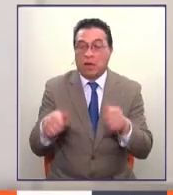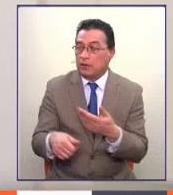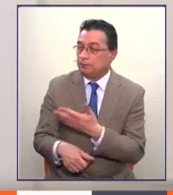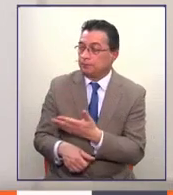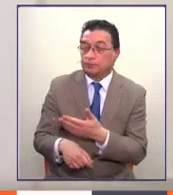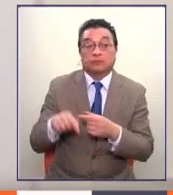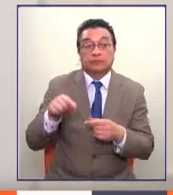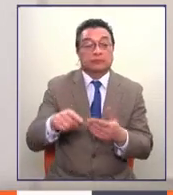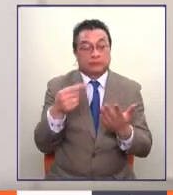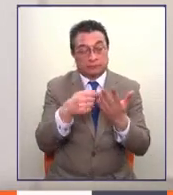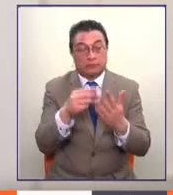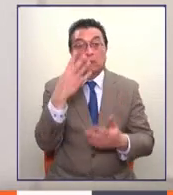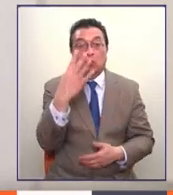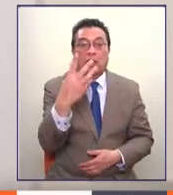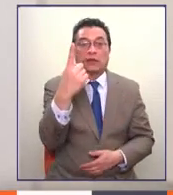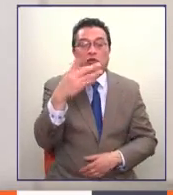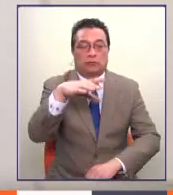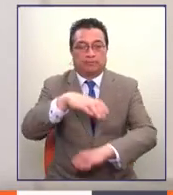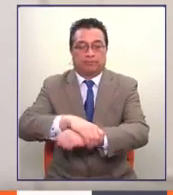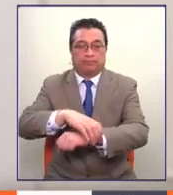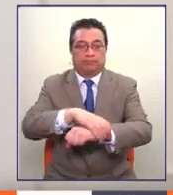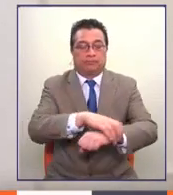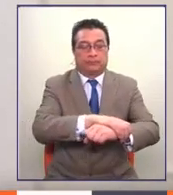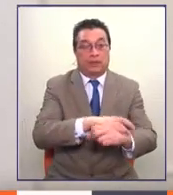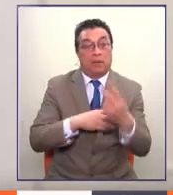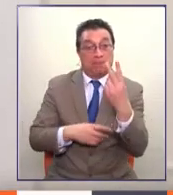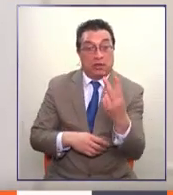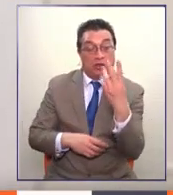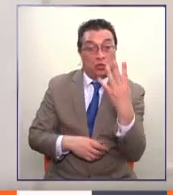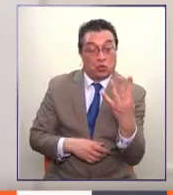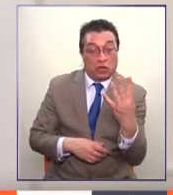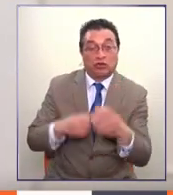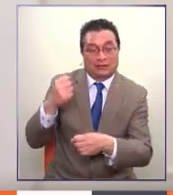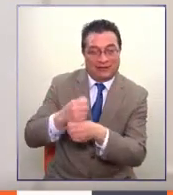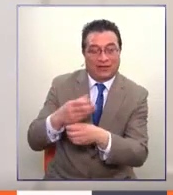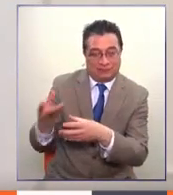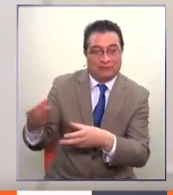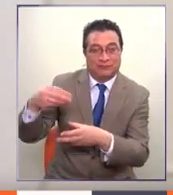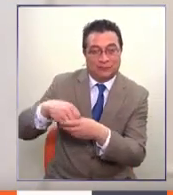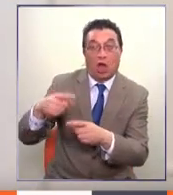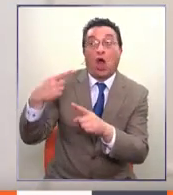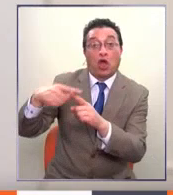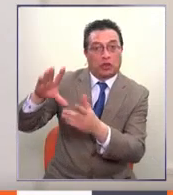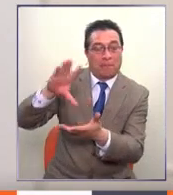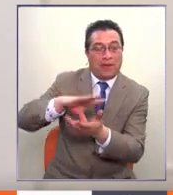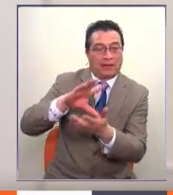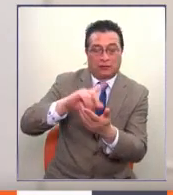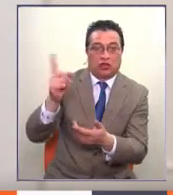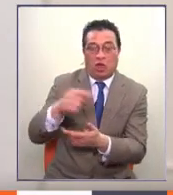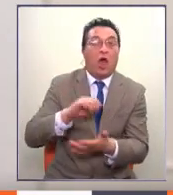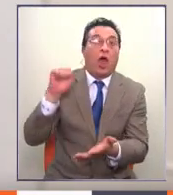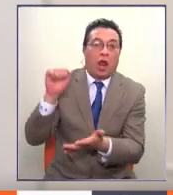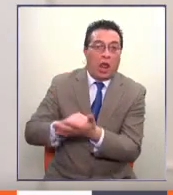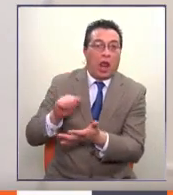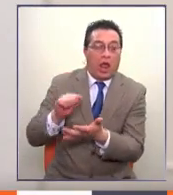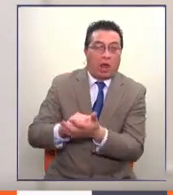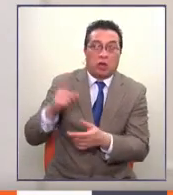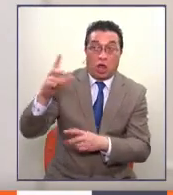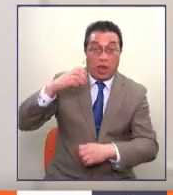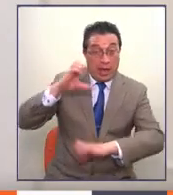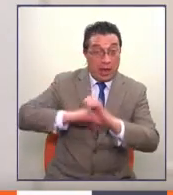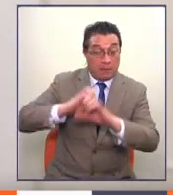resultado 41 del término de ellos 24 dependiente todo extranjero que reclaman además que el empresario